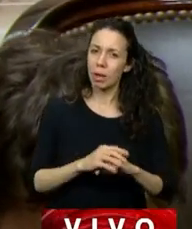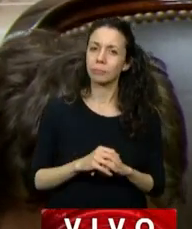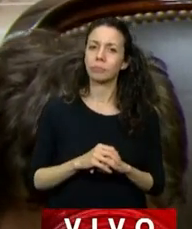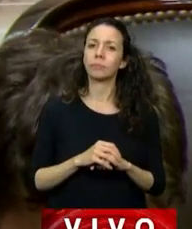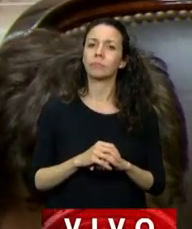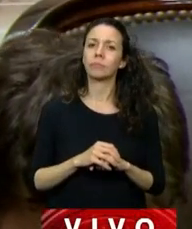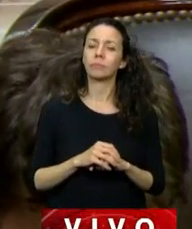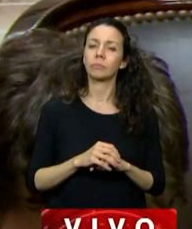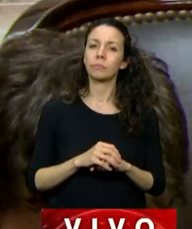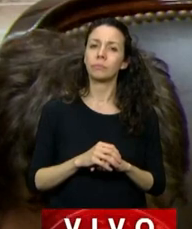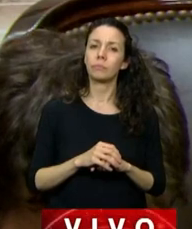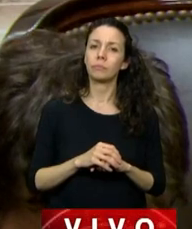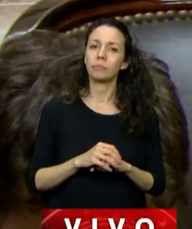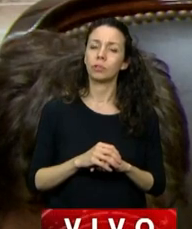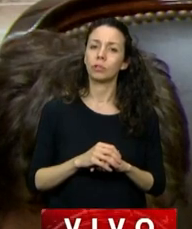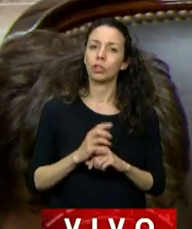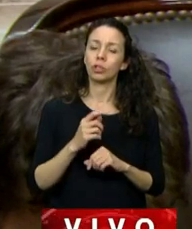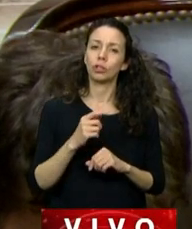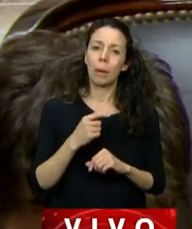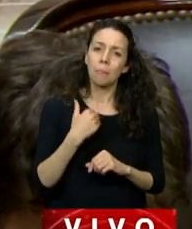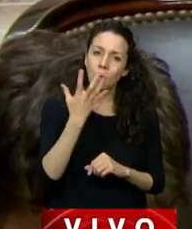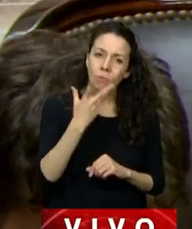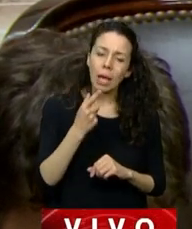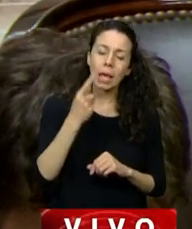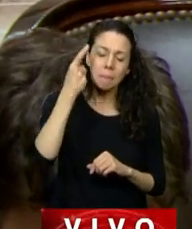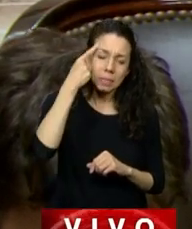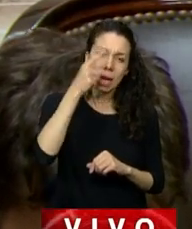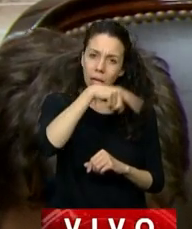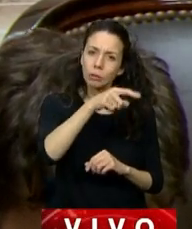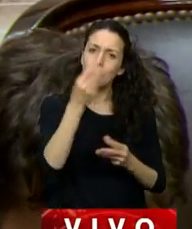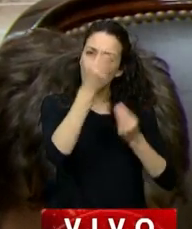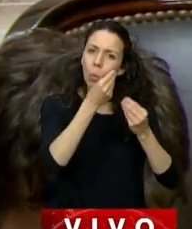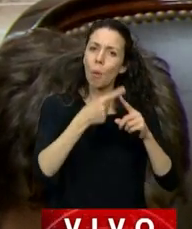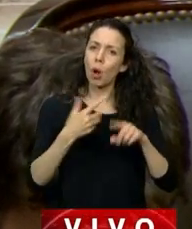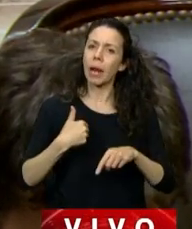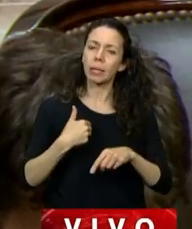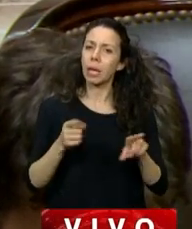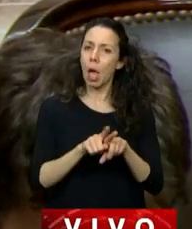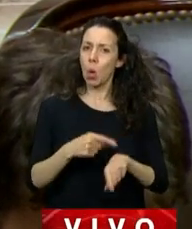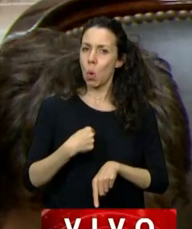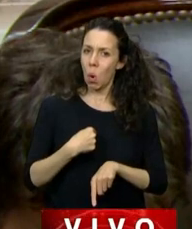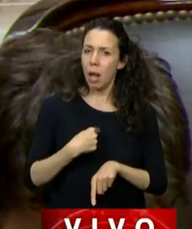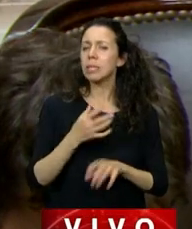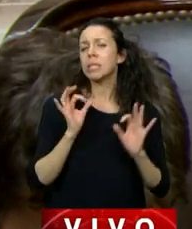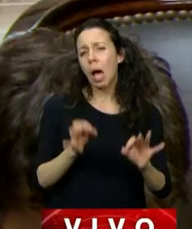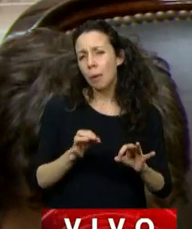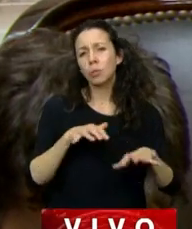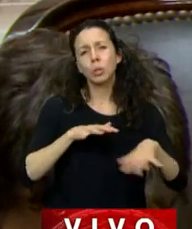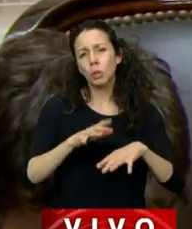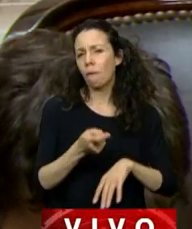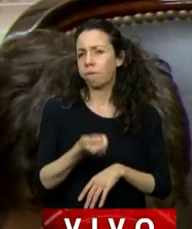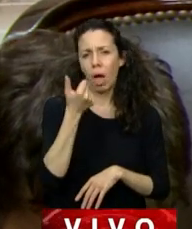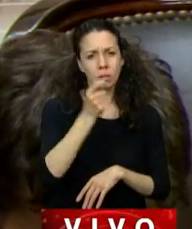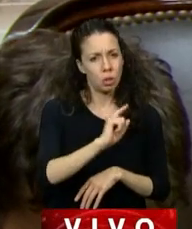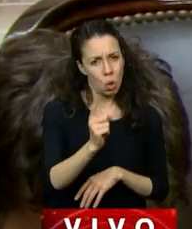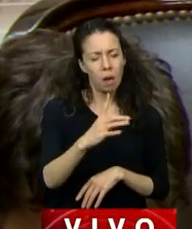Quiero entender que sí están preocupados por la Argentina, como estamos nosotros. Sabemos que no está fácil la cosa, sabemos